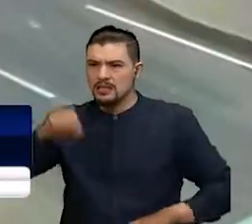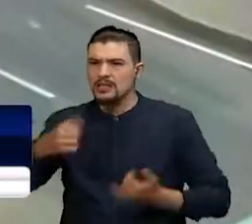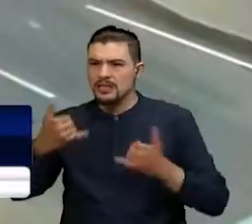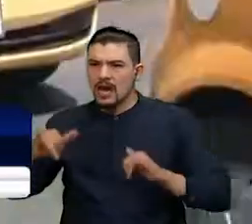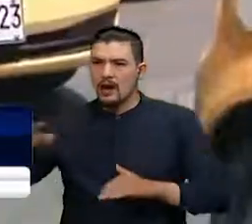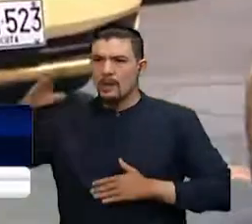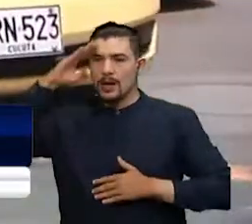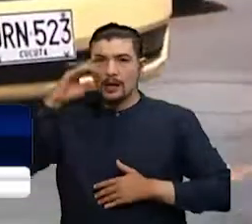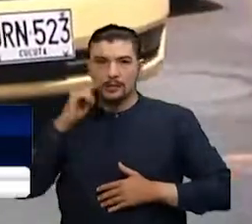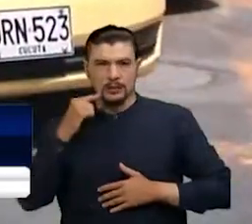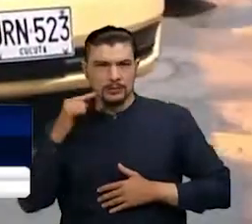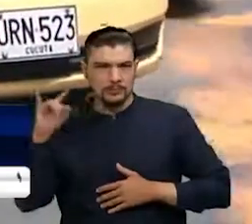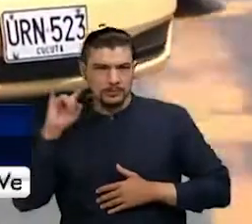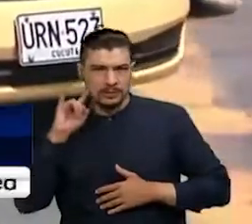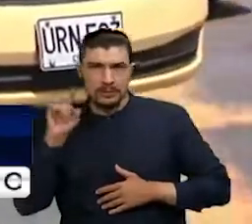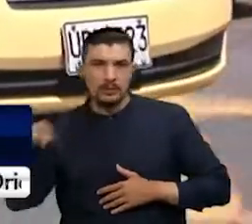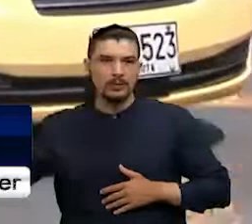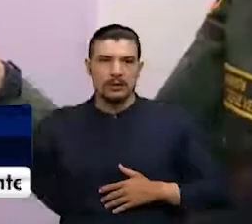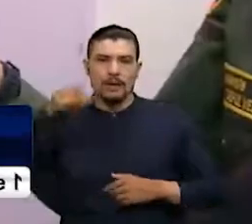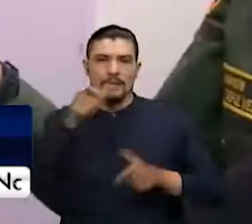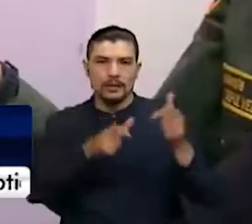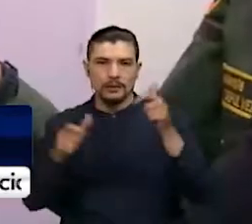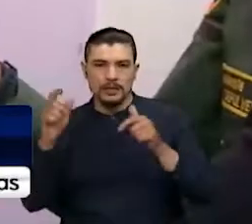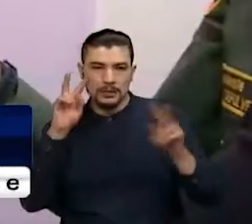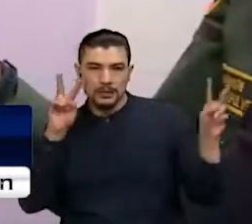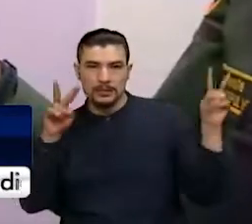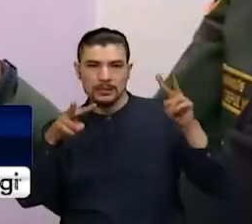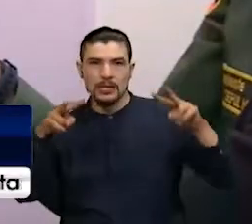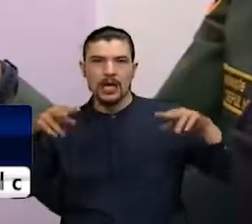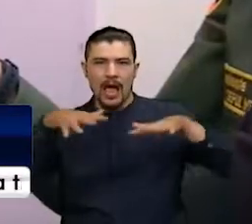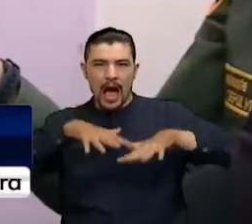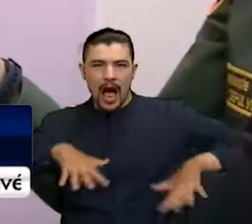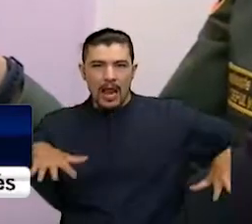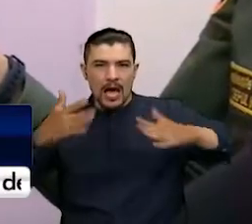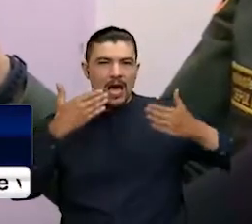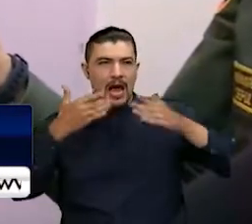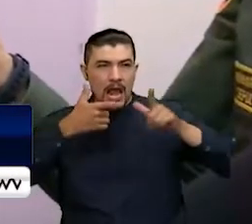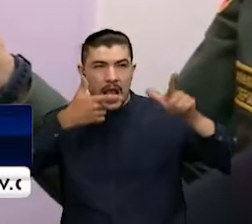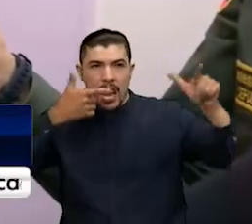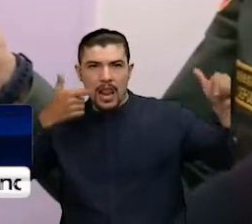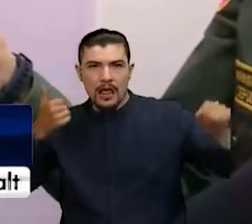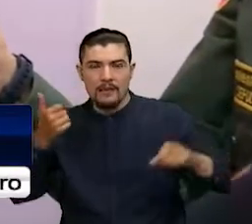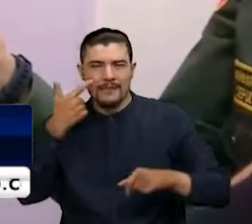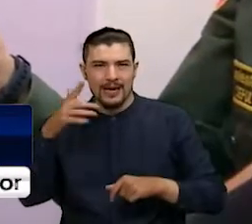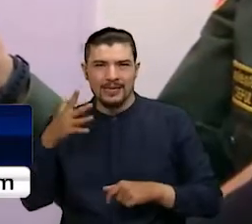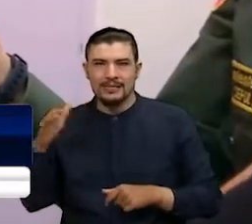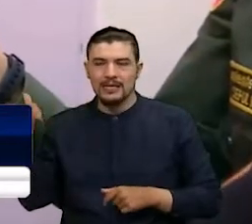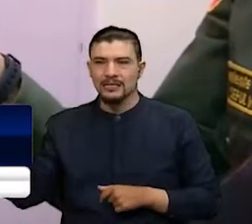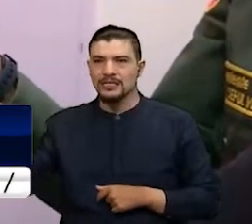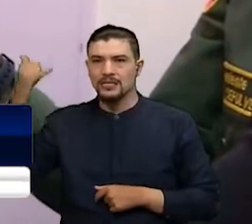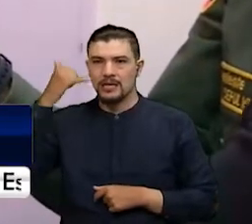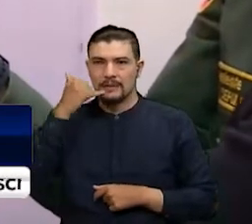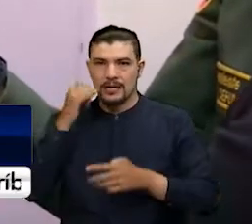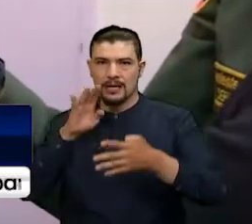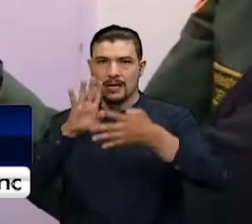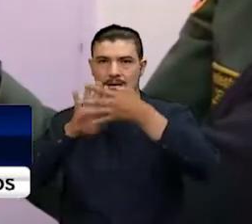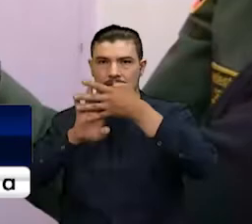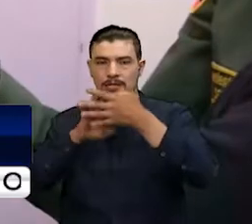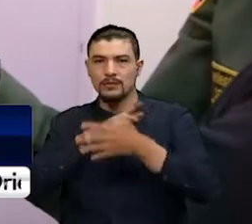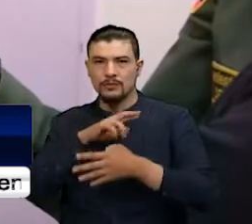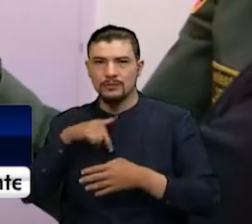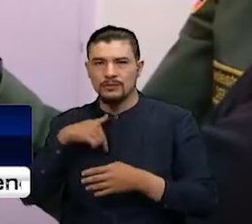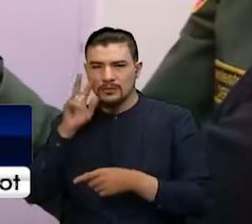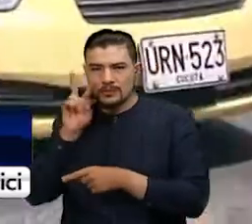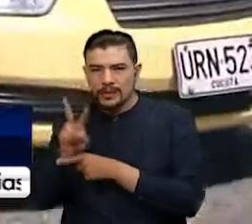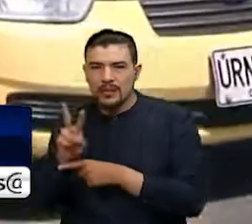siendo investigados por las autoridades. Tuve una llamada, al parecer desde un centro carcelario, estamos verificando la